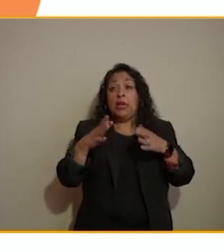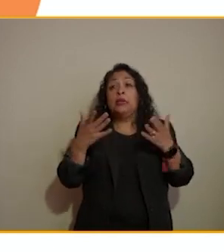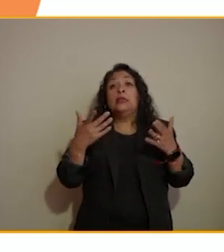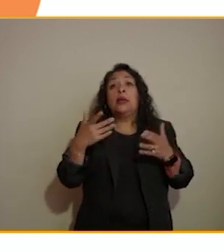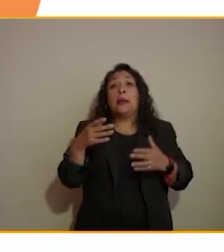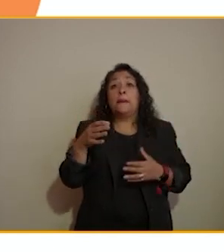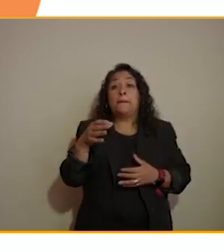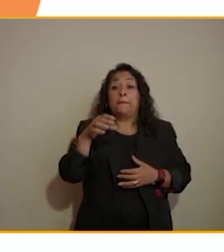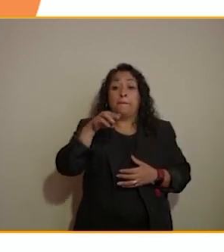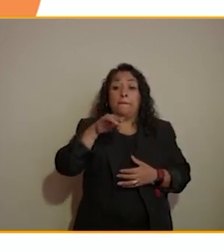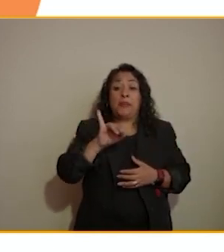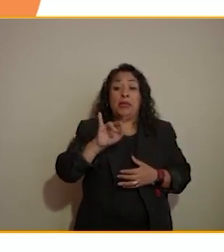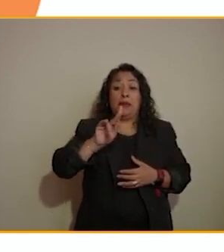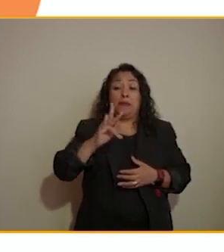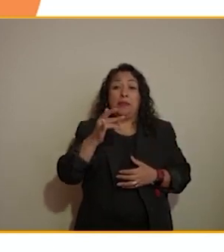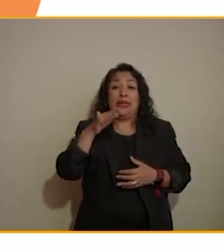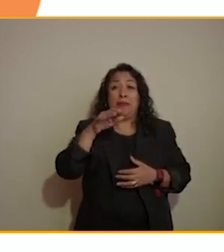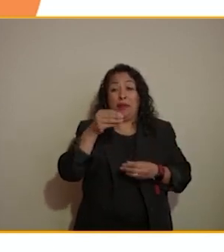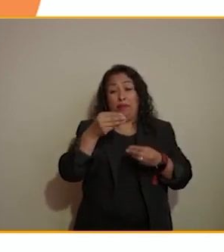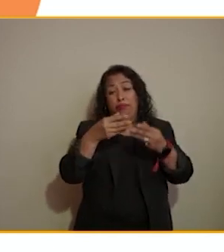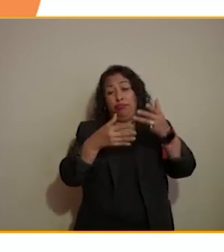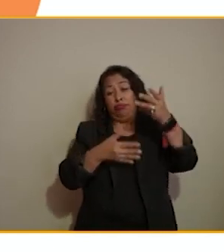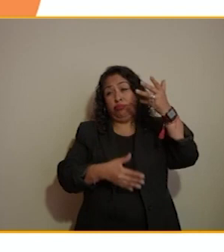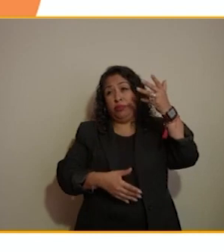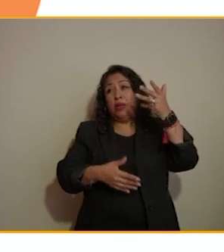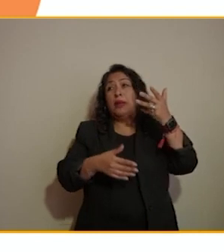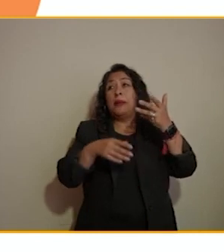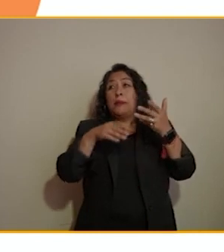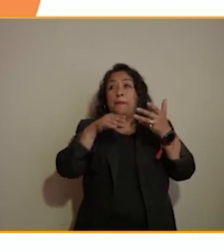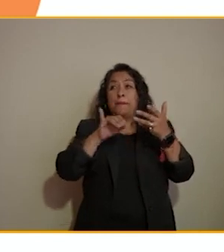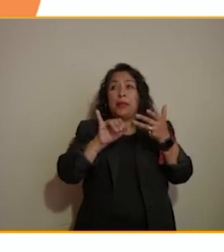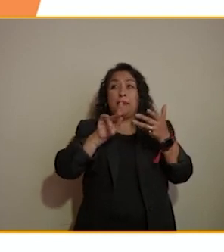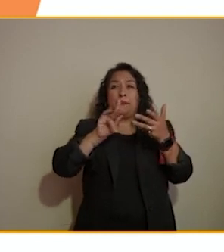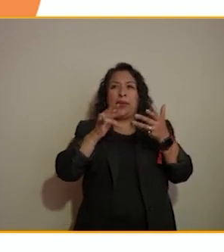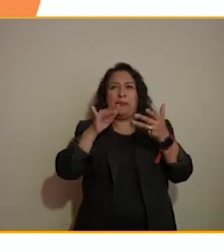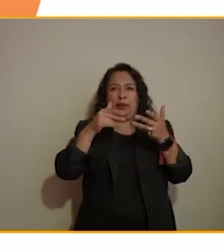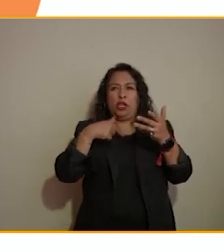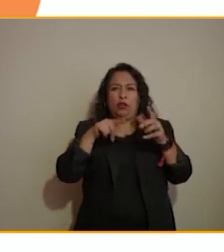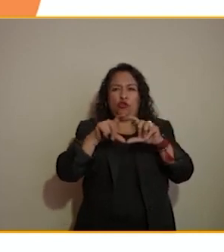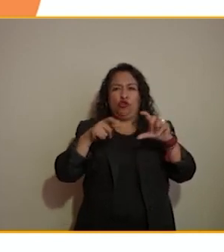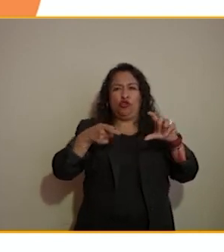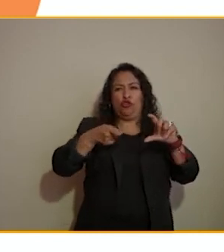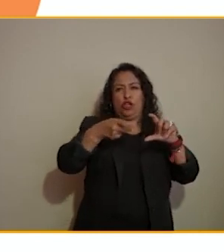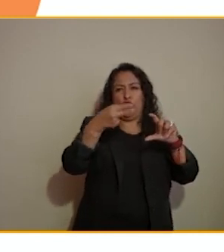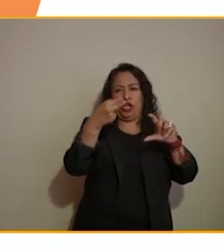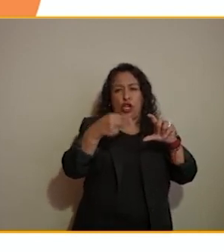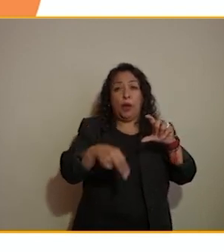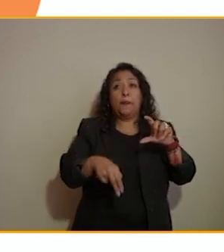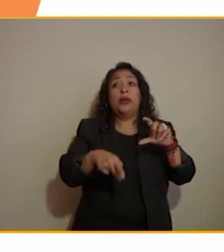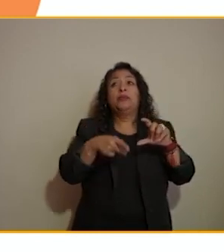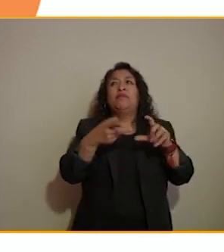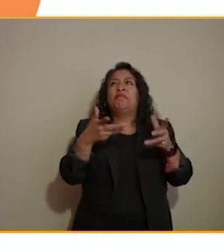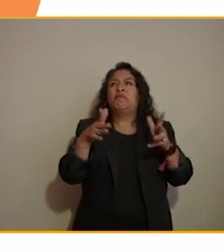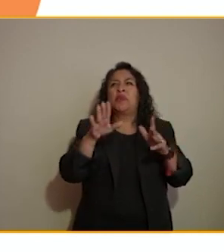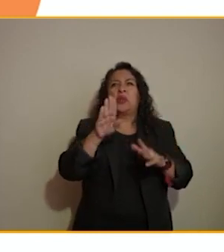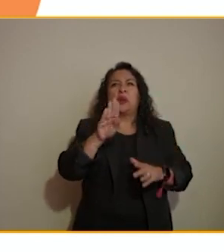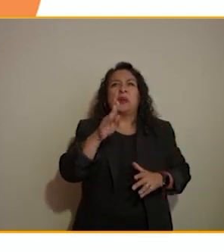las MIPYMES, el gran abanico que funciona como MIPYMES o que nosotros etiquetamos como MIPYMES, son cerca